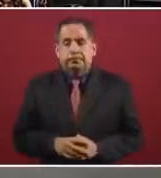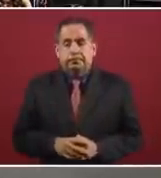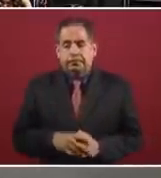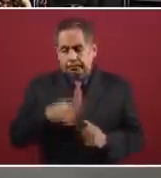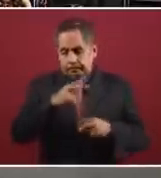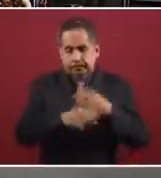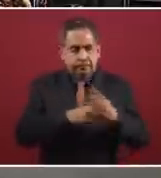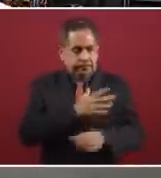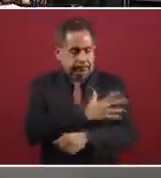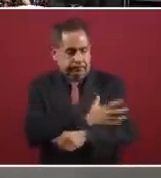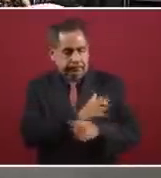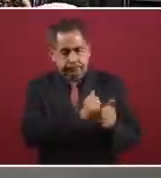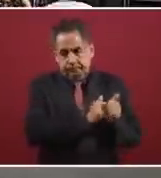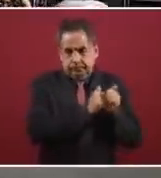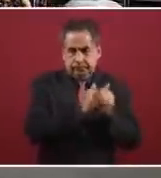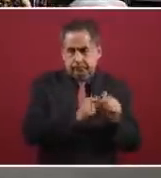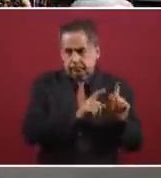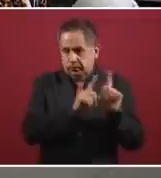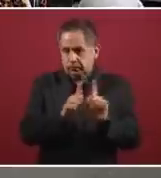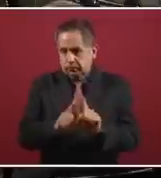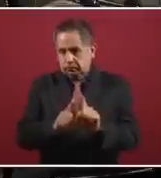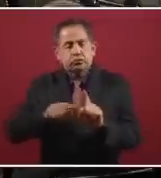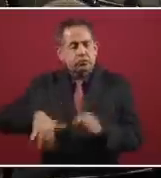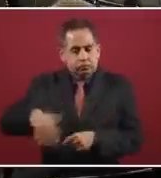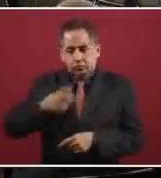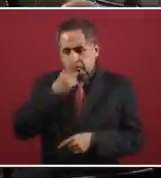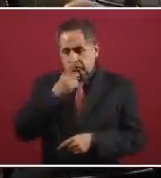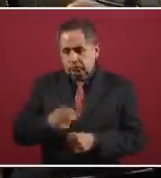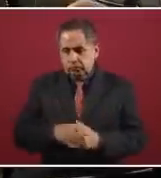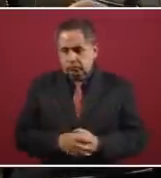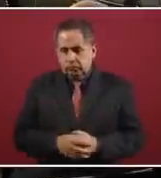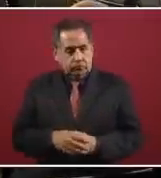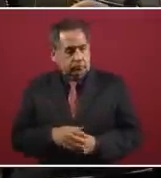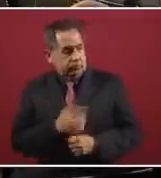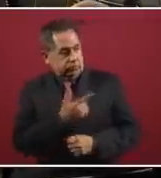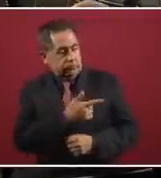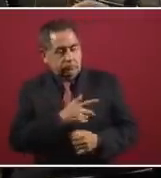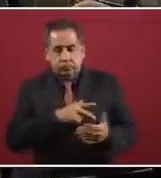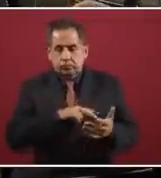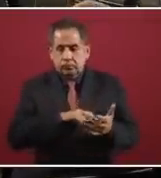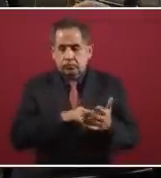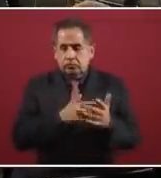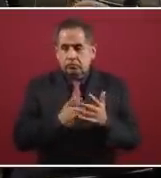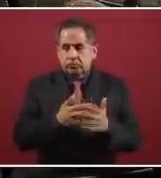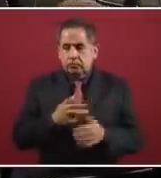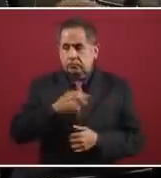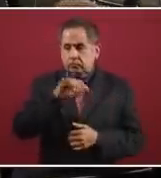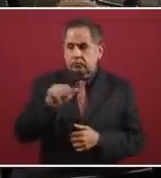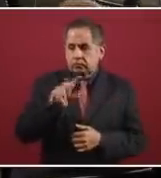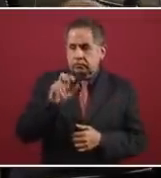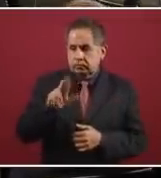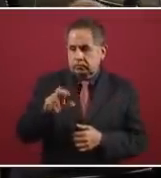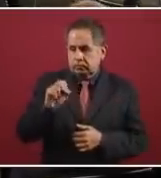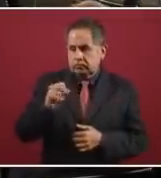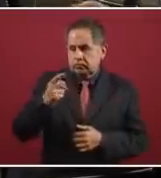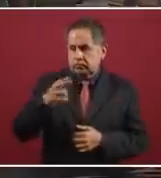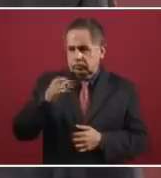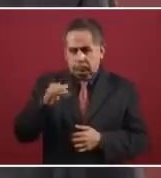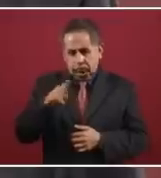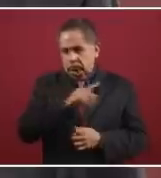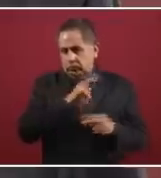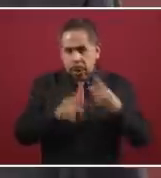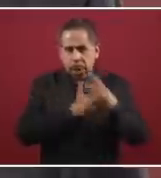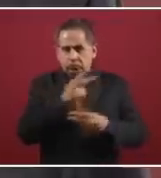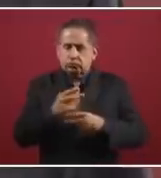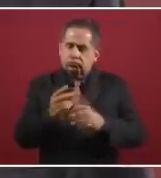a acompañarme, como lo dije, el ingeniero Javier Jiménez Espriu, para dar